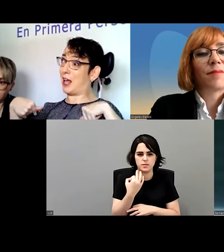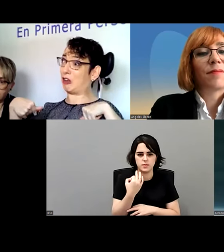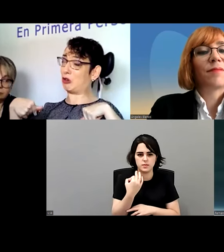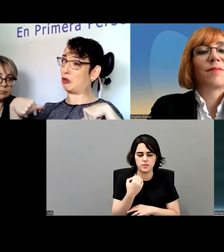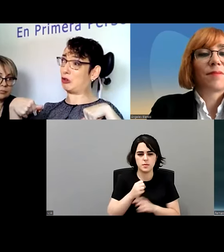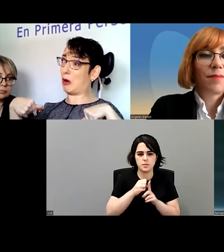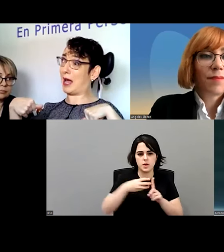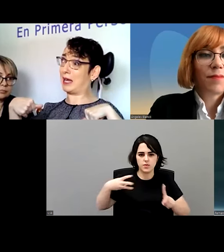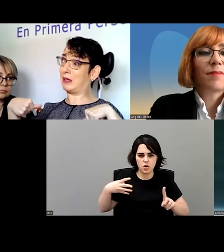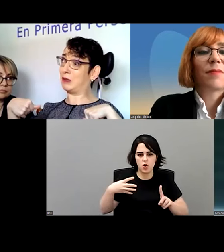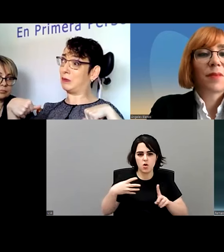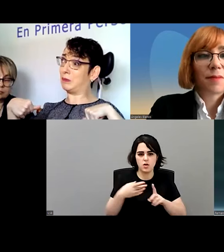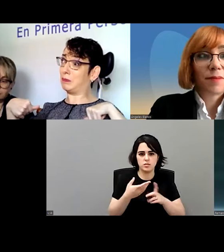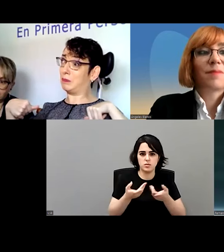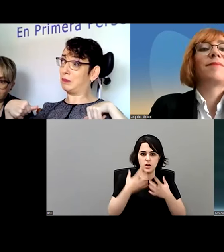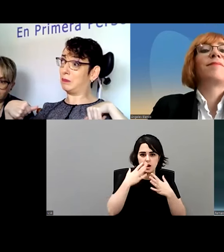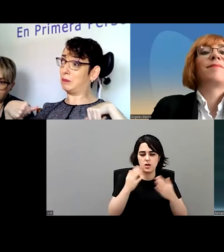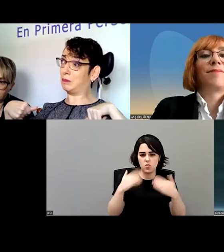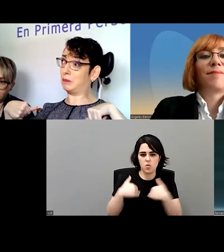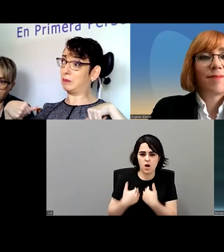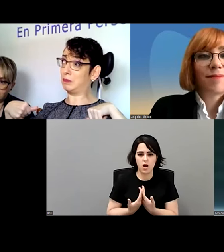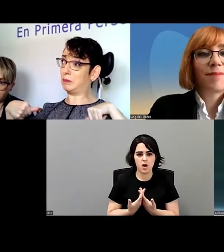sitio? Eso no lo hay.